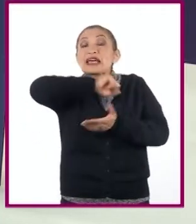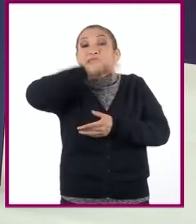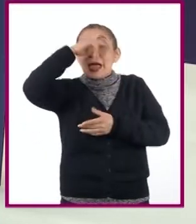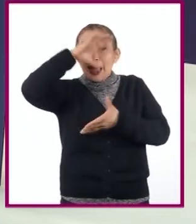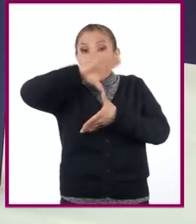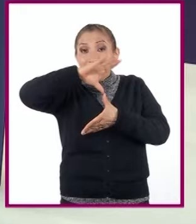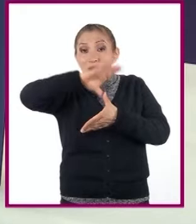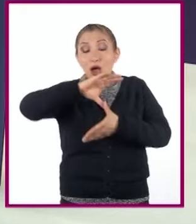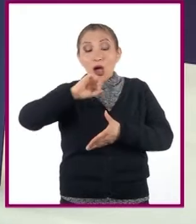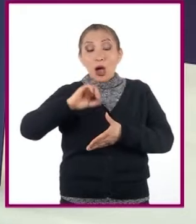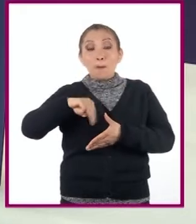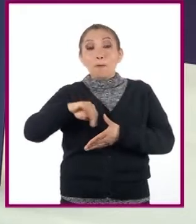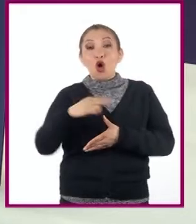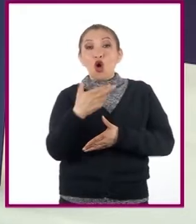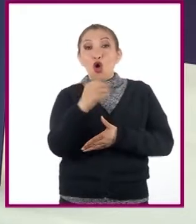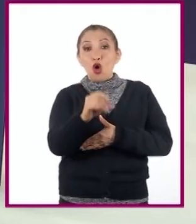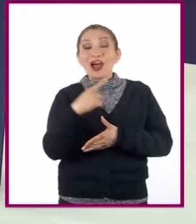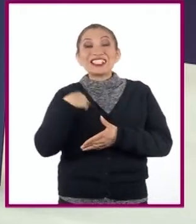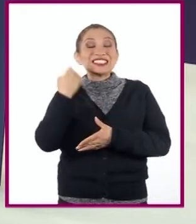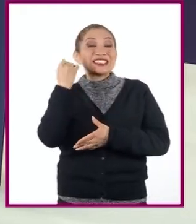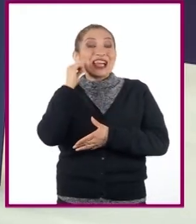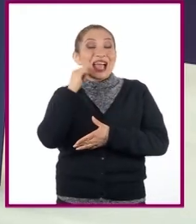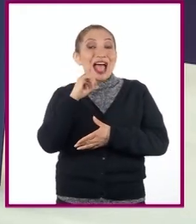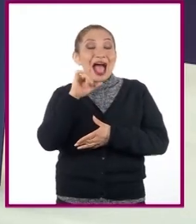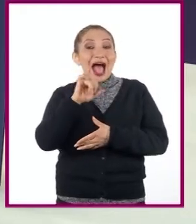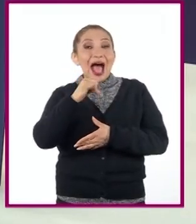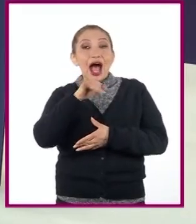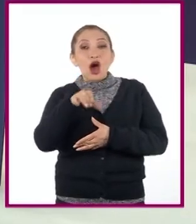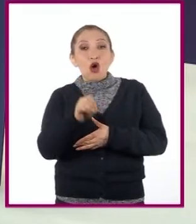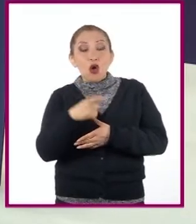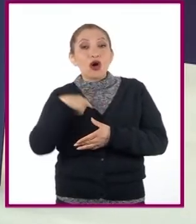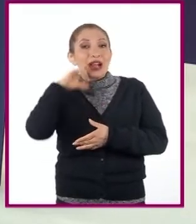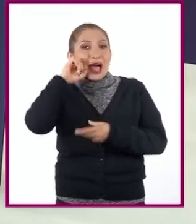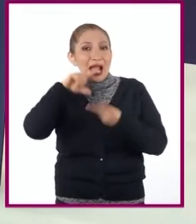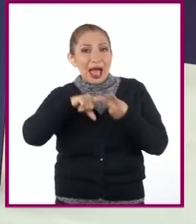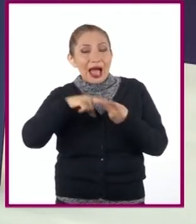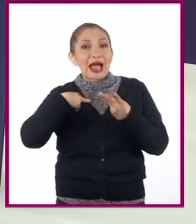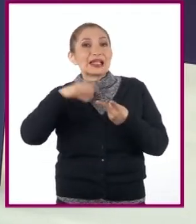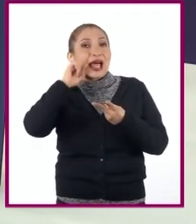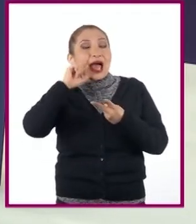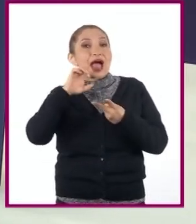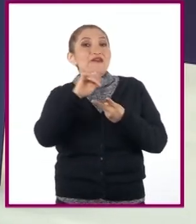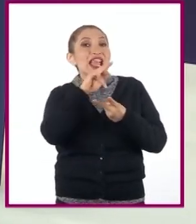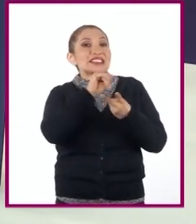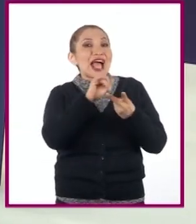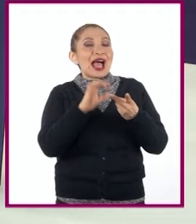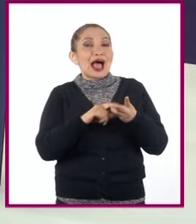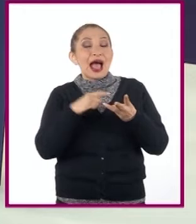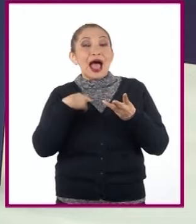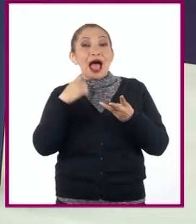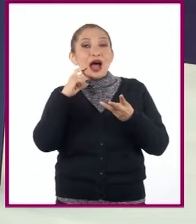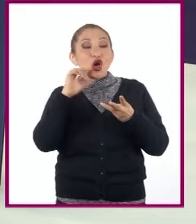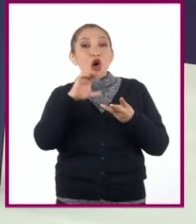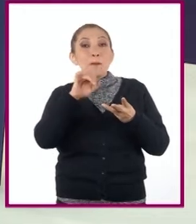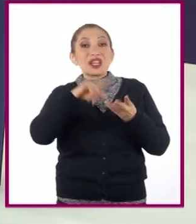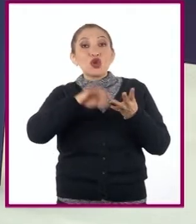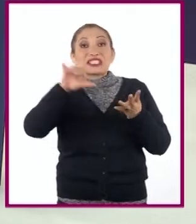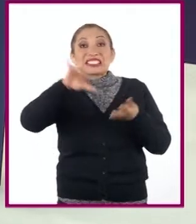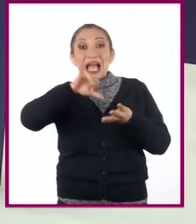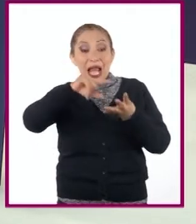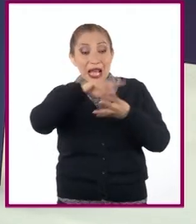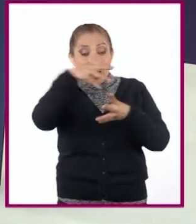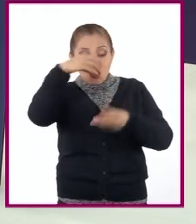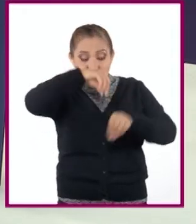mientras que el mojo es un preparado de ajo, jugo de naranja, agria y naranja fresca, ajo, comino y sal.